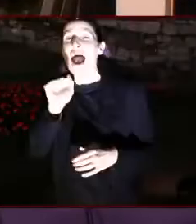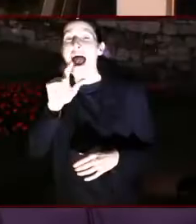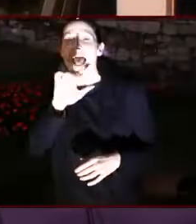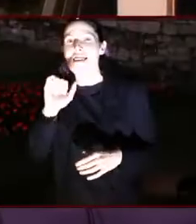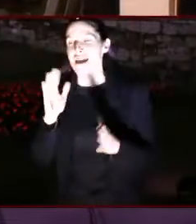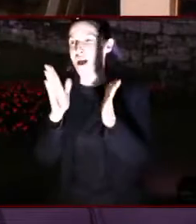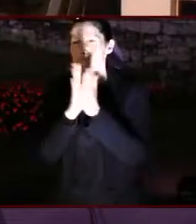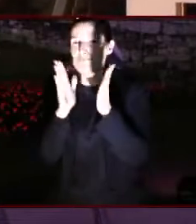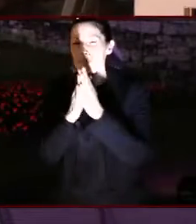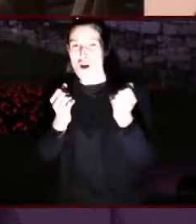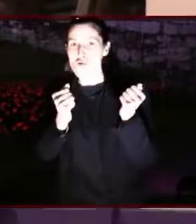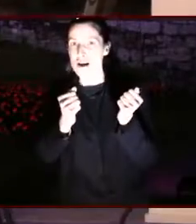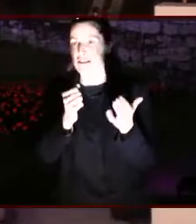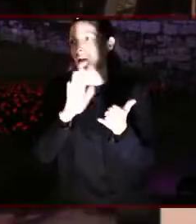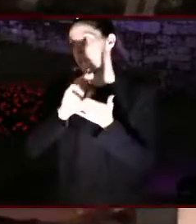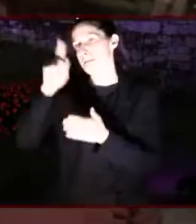ti.